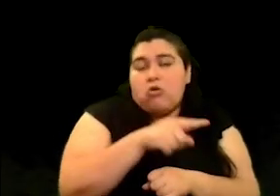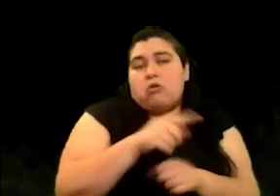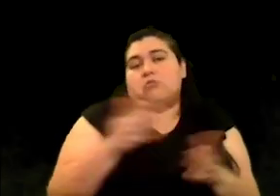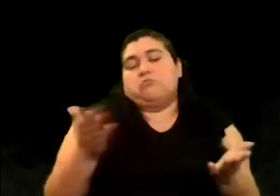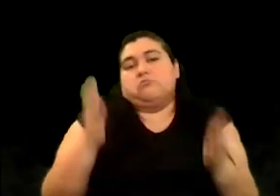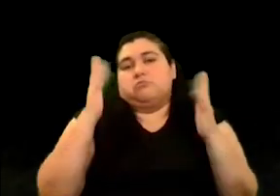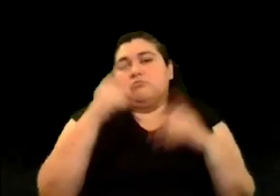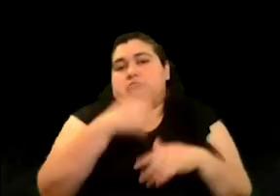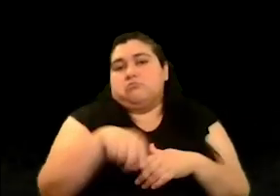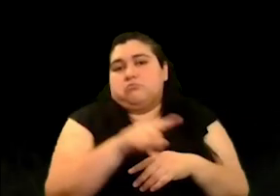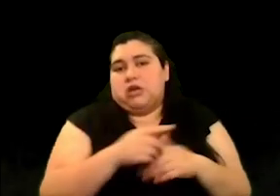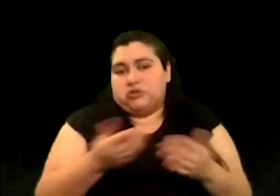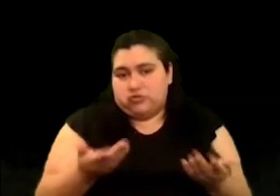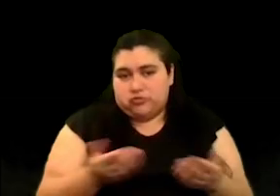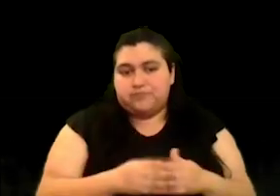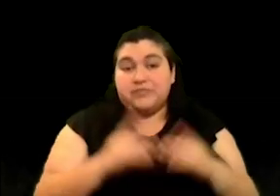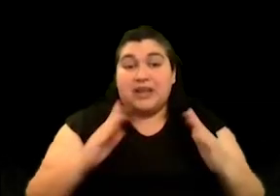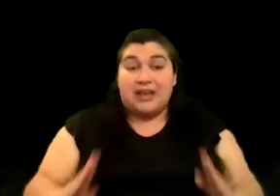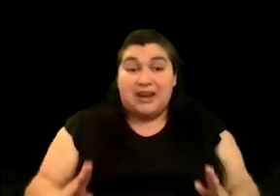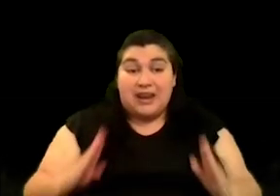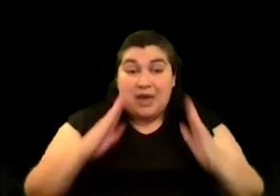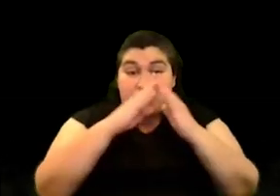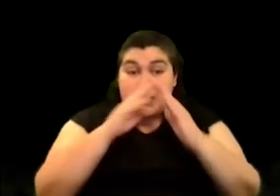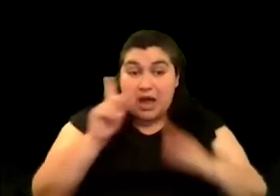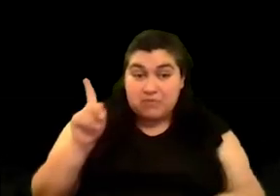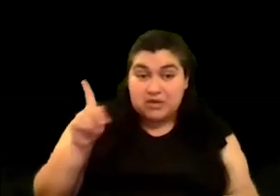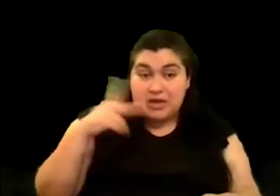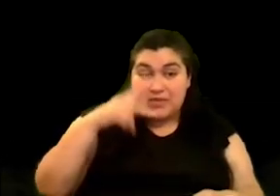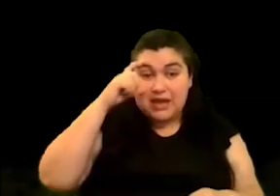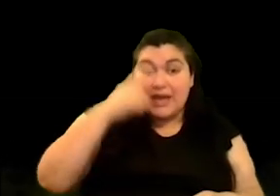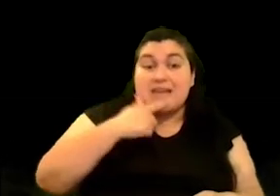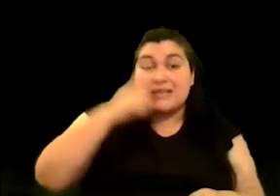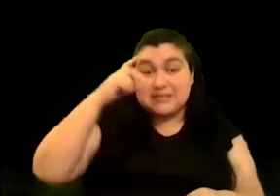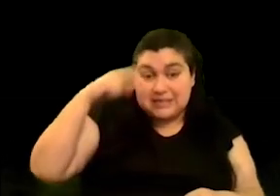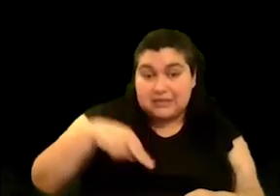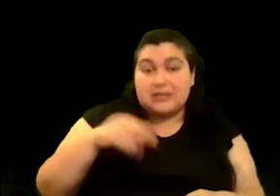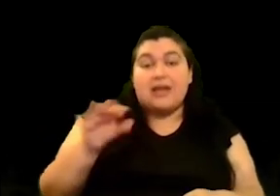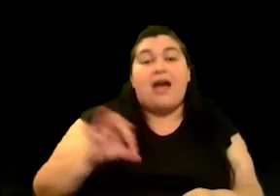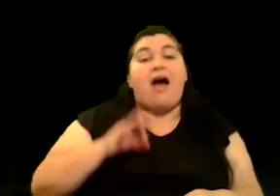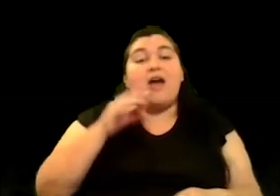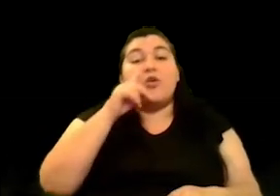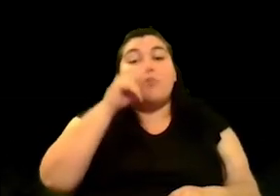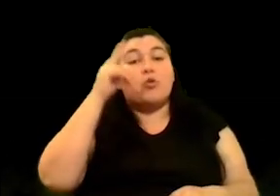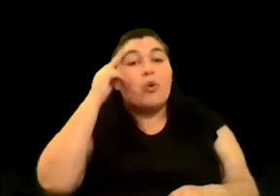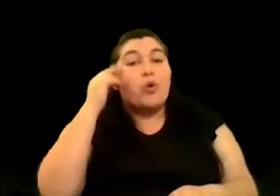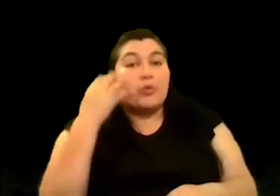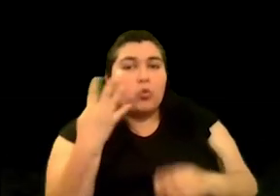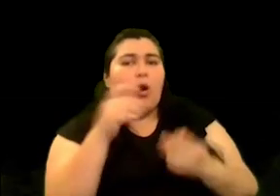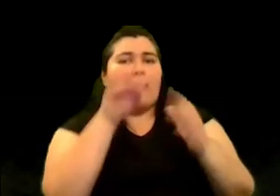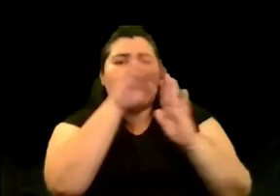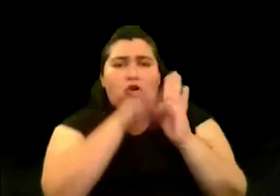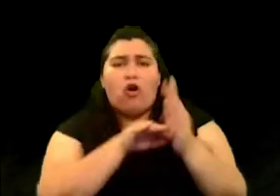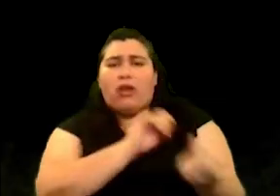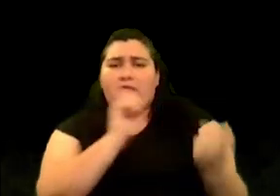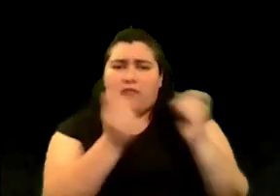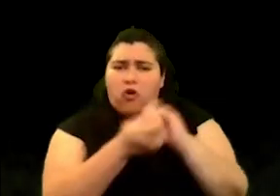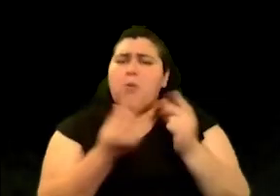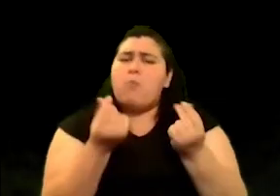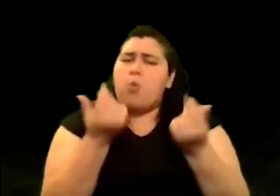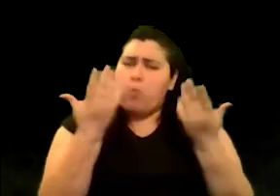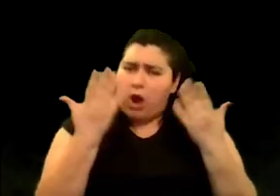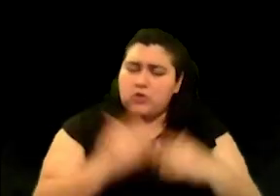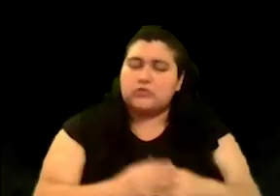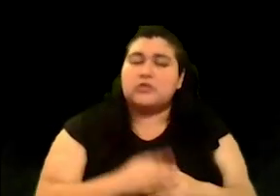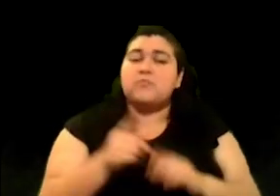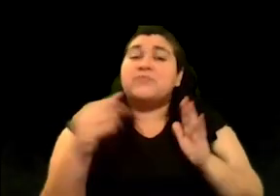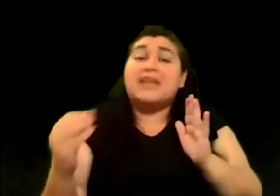¿Qué dice la pirámide de Kelsen, no? Recordemos que tuvimos una reforma en el año 1994, muy rica reforma, que incorpora